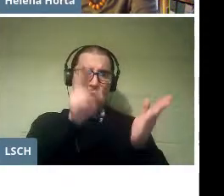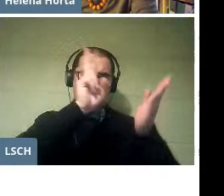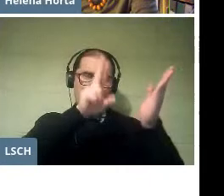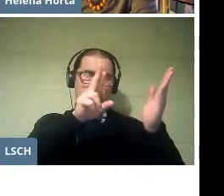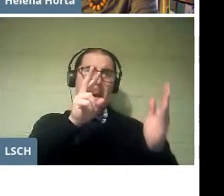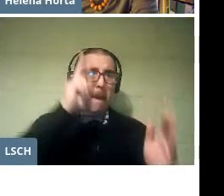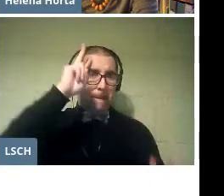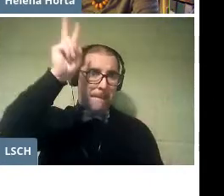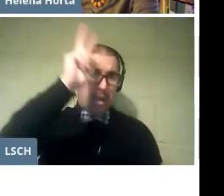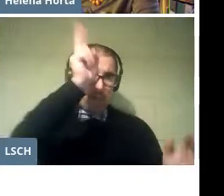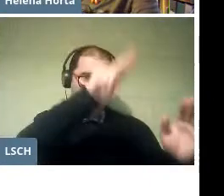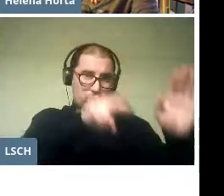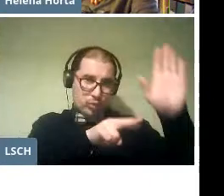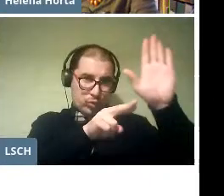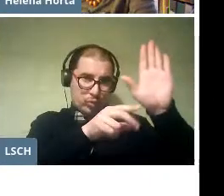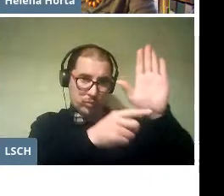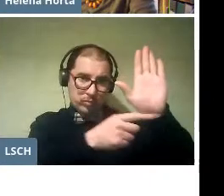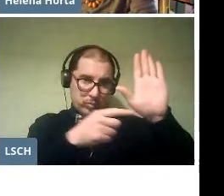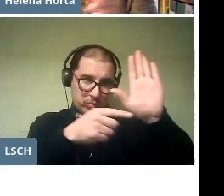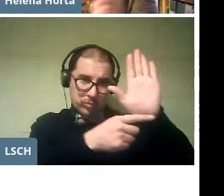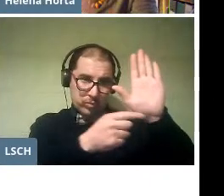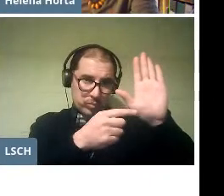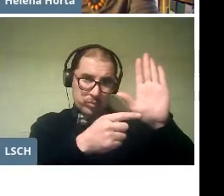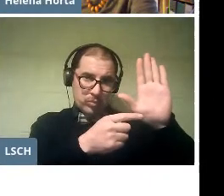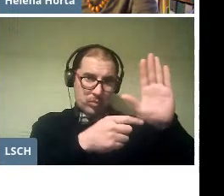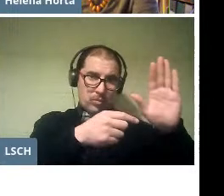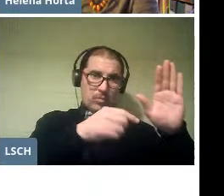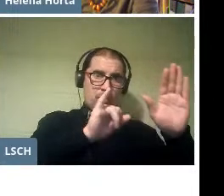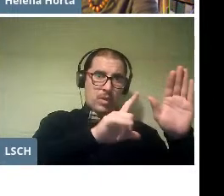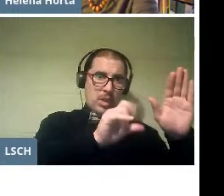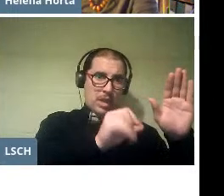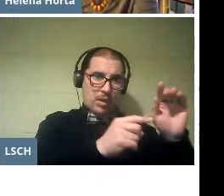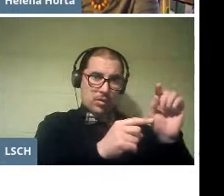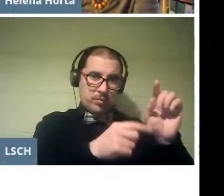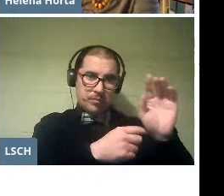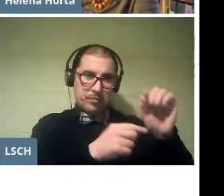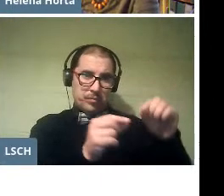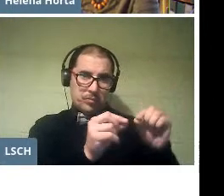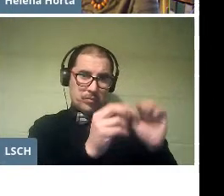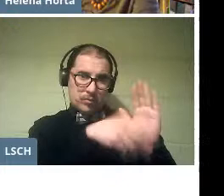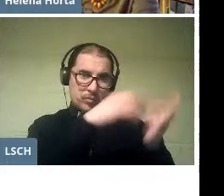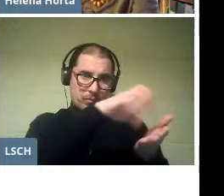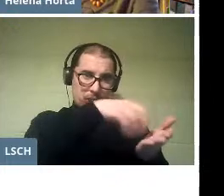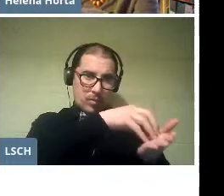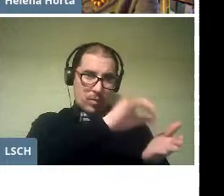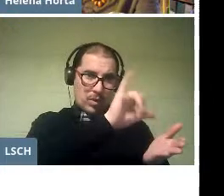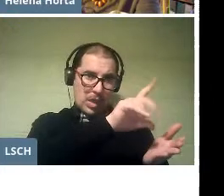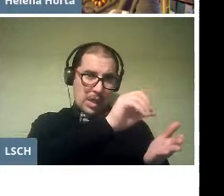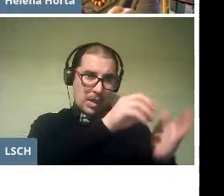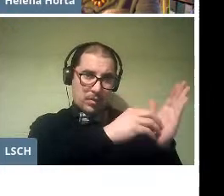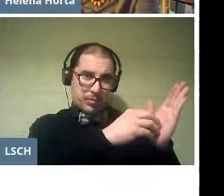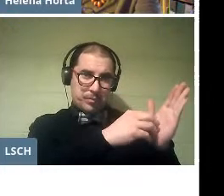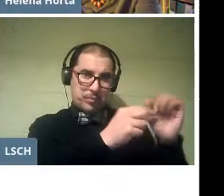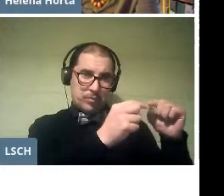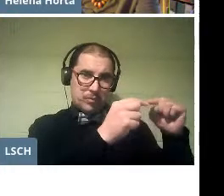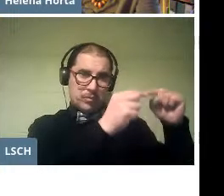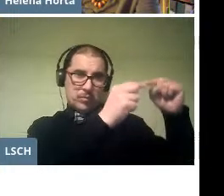Perú, desde el valle de Moquegua, con Hilo, el puerto de Hilo, hasta